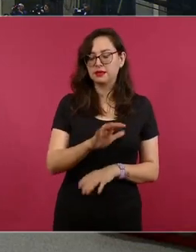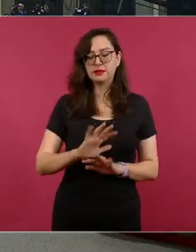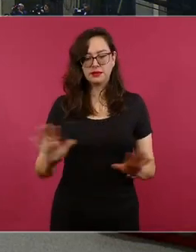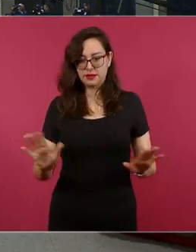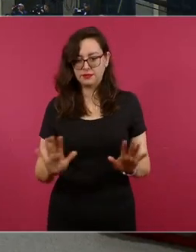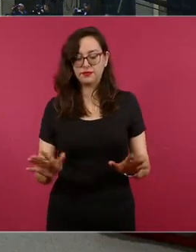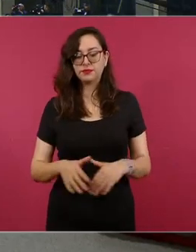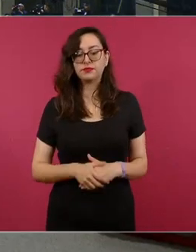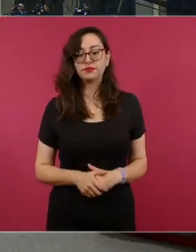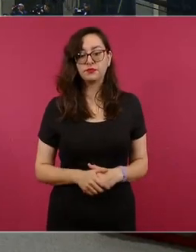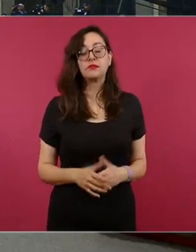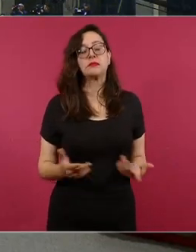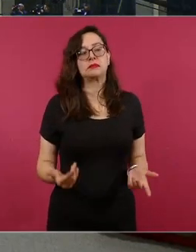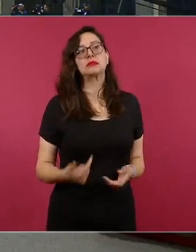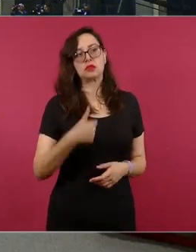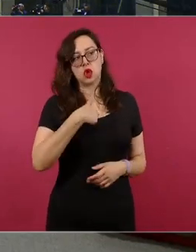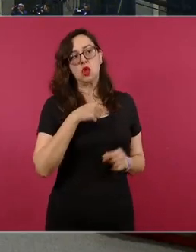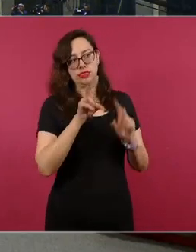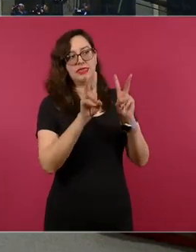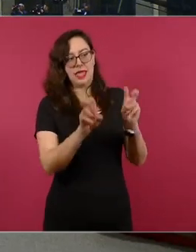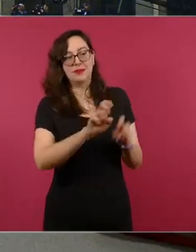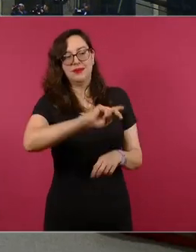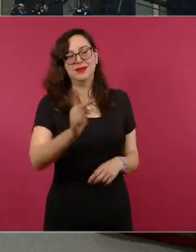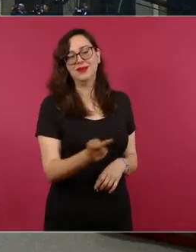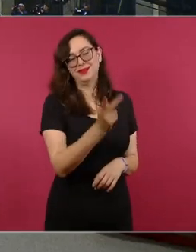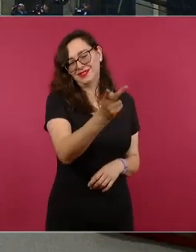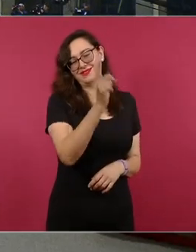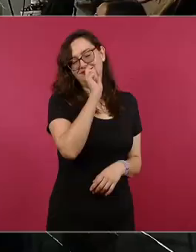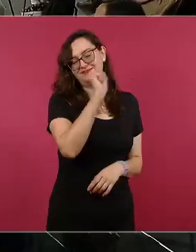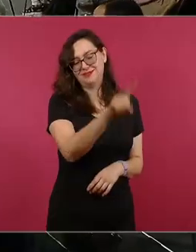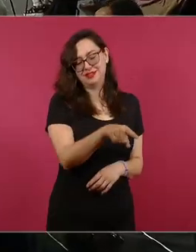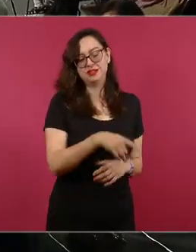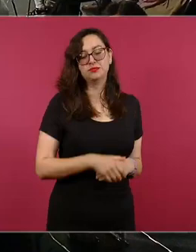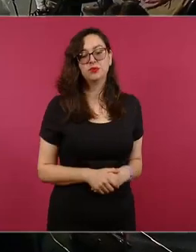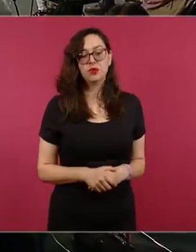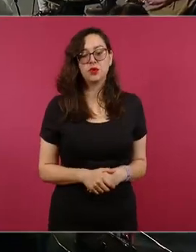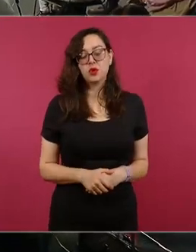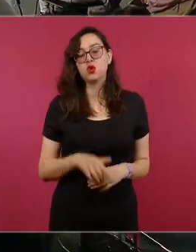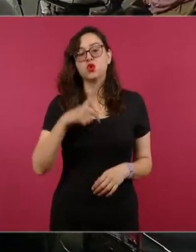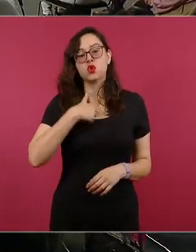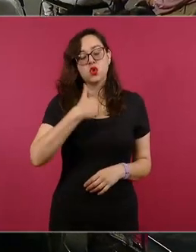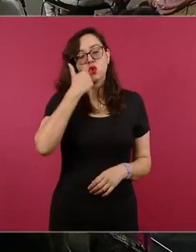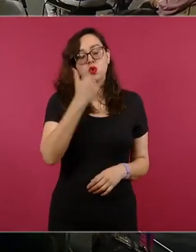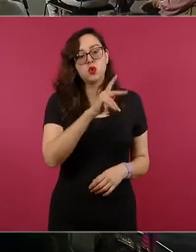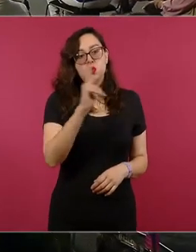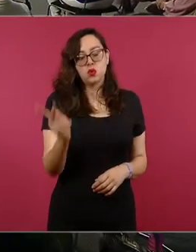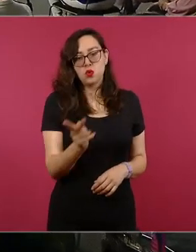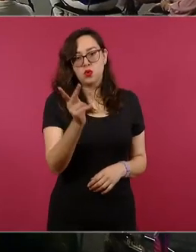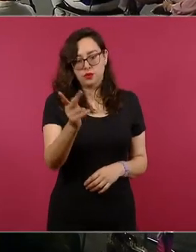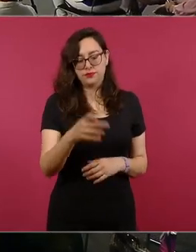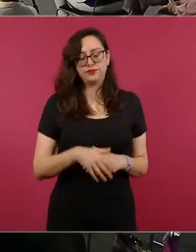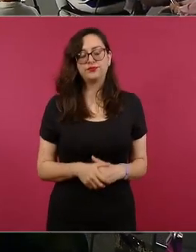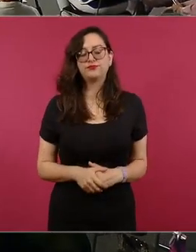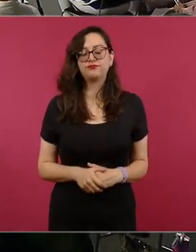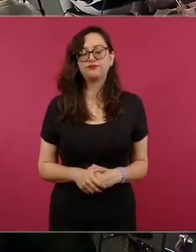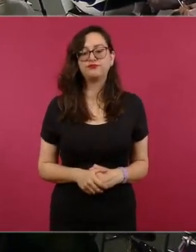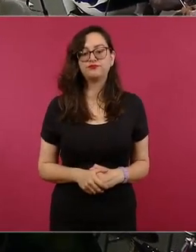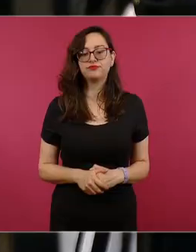No, pero sí voy a preguntar del tema. Yo le quiero preguntar, presidente, si las AFORES van a dar algún